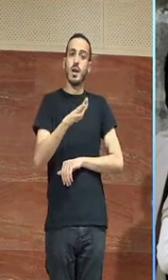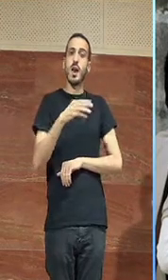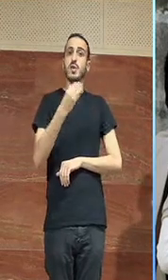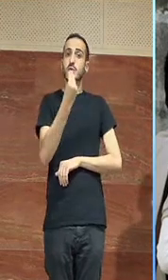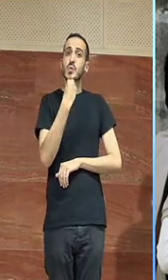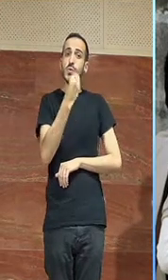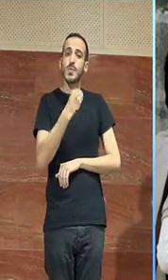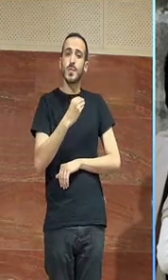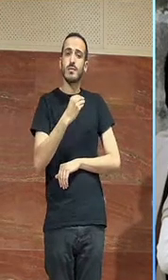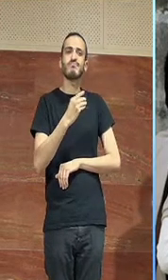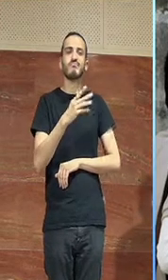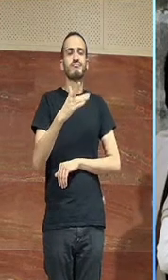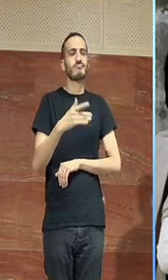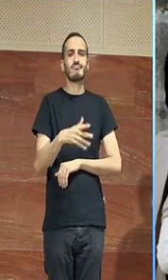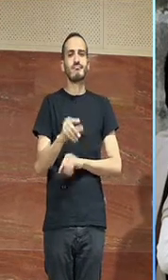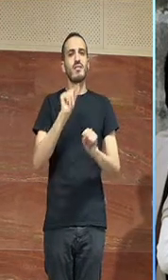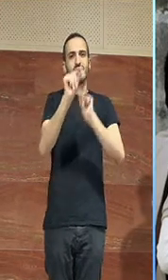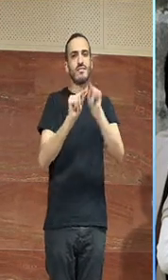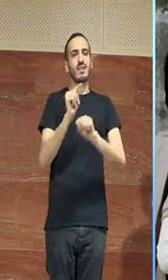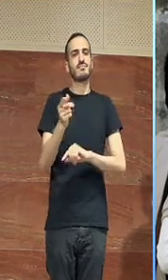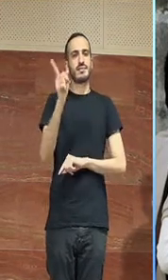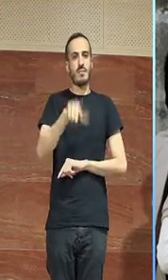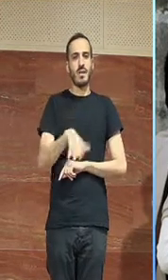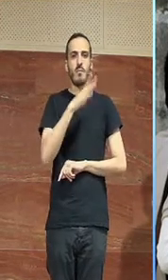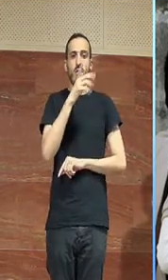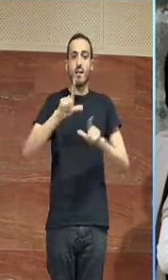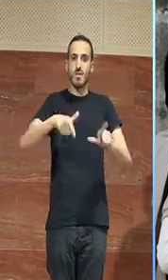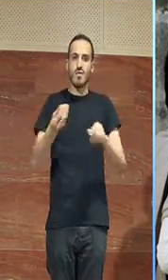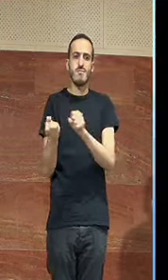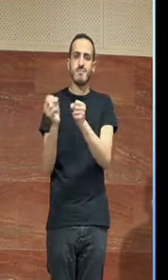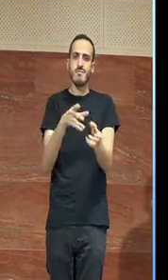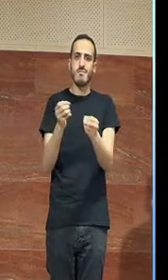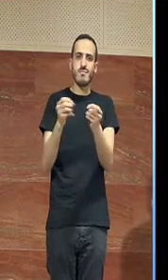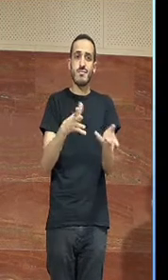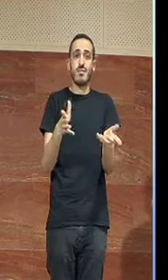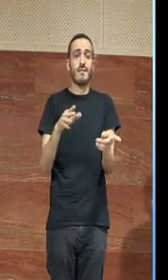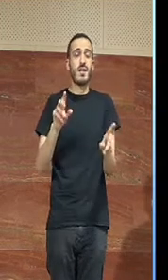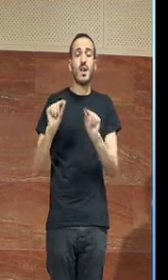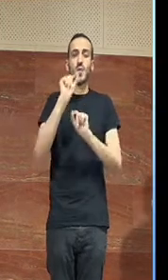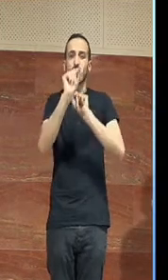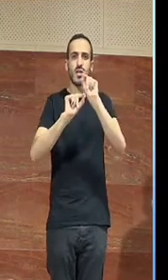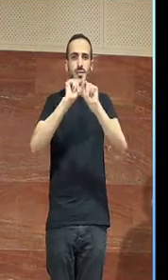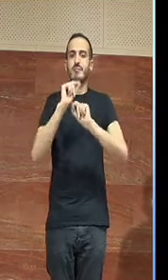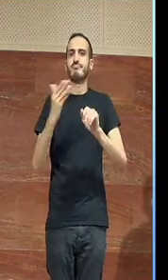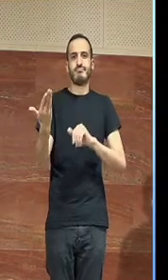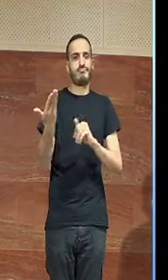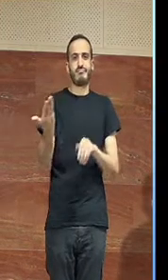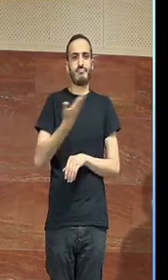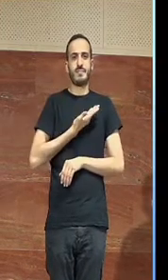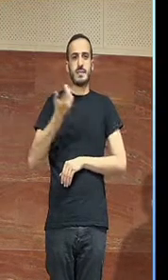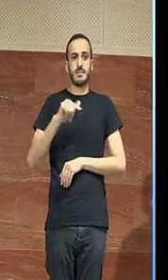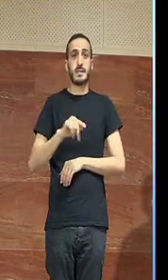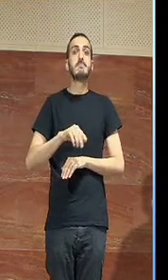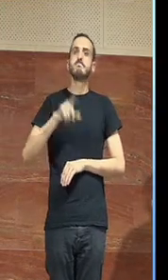bebida, algunos factores ambientales derivados de la contaminación, como bien sabéis, y por último, para terminar ya en este